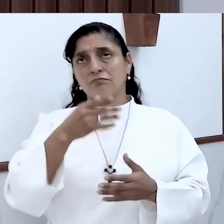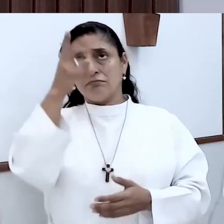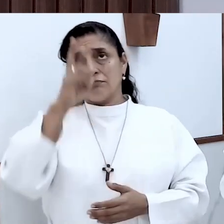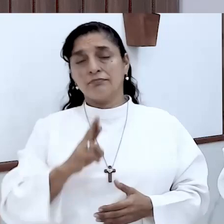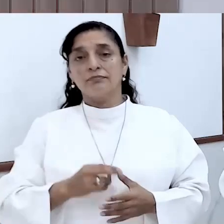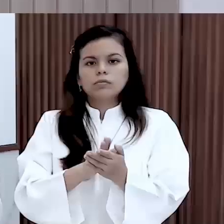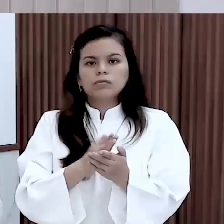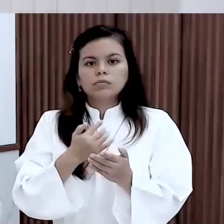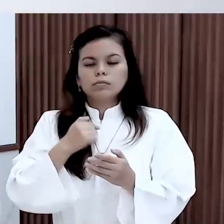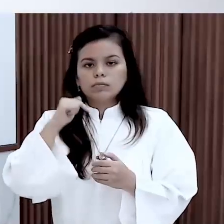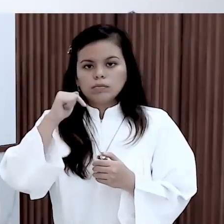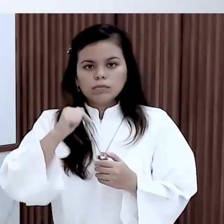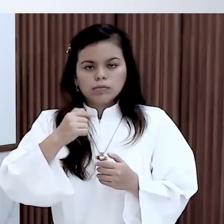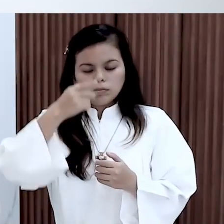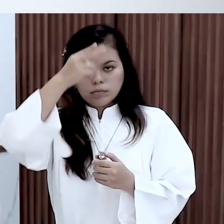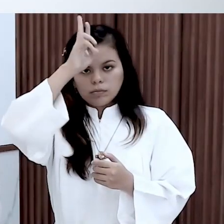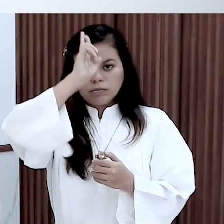Aquí